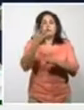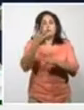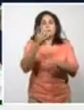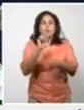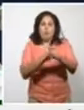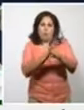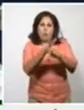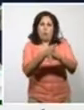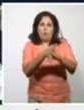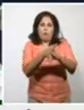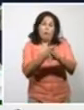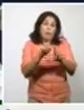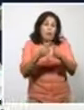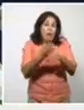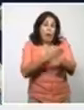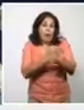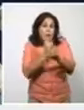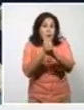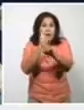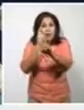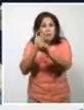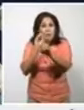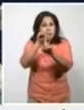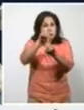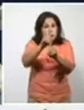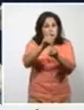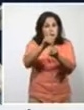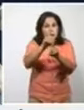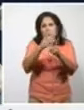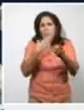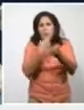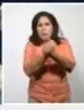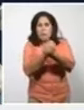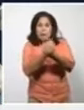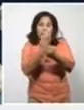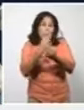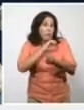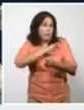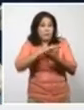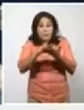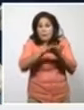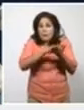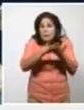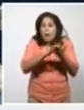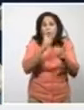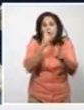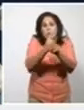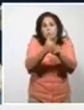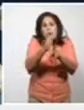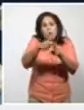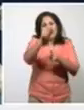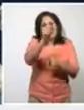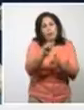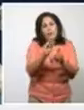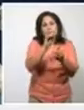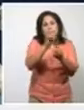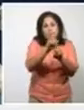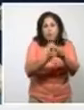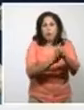los contactos, que lo único que tienen como riesgo es haber estado en contacto con un caso confirmado